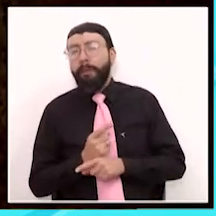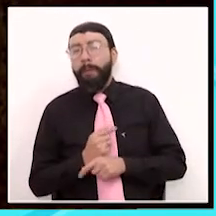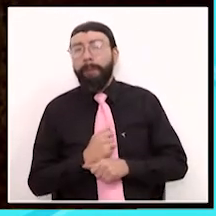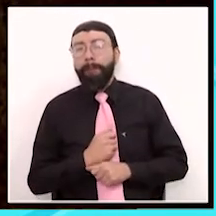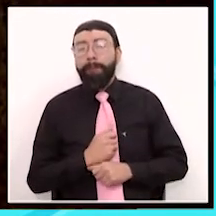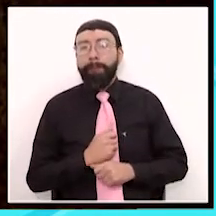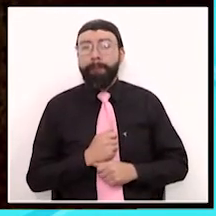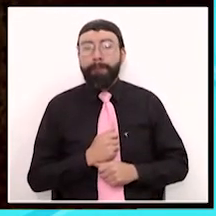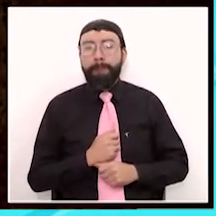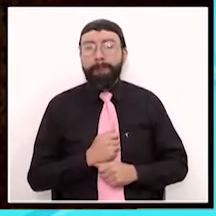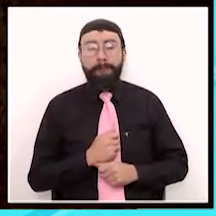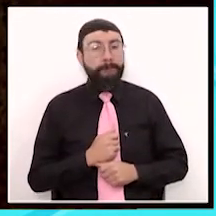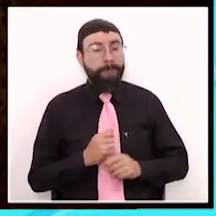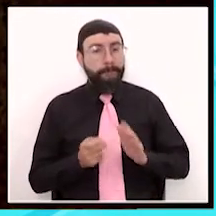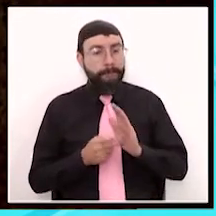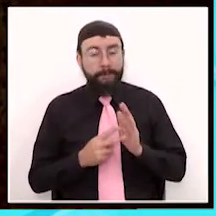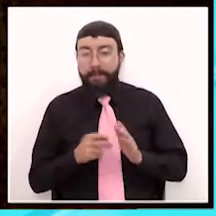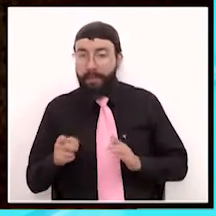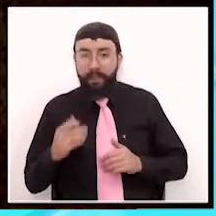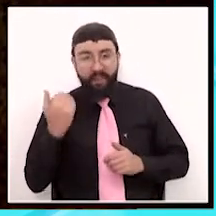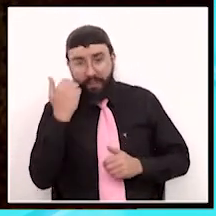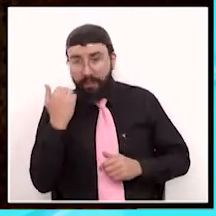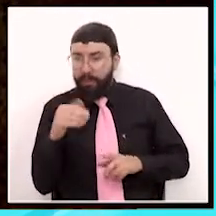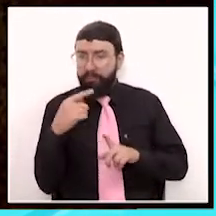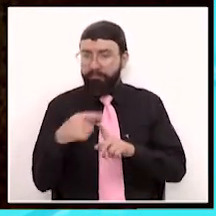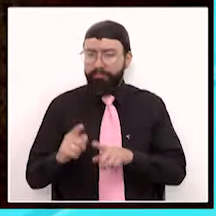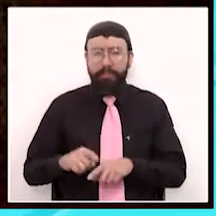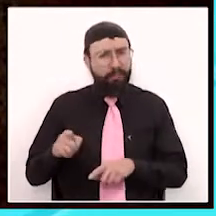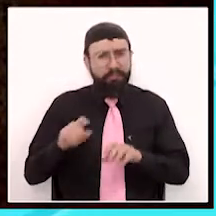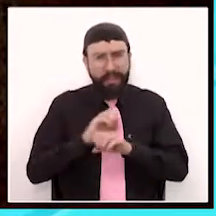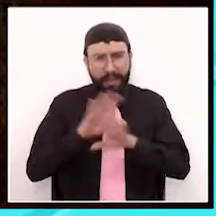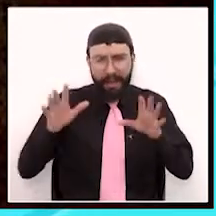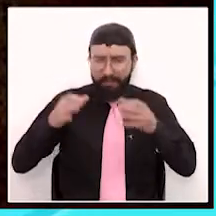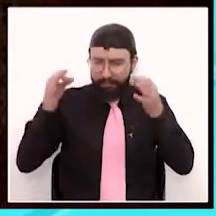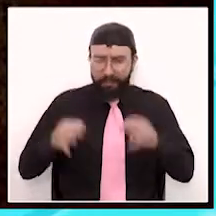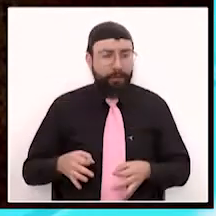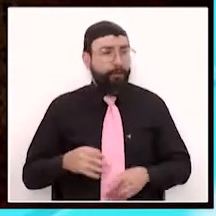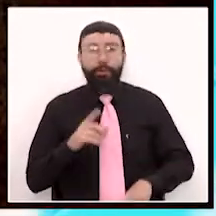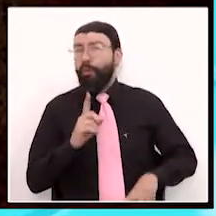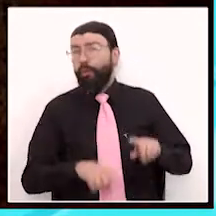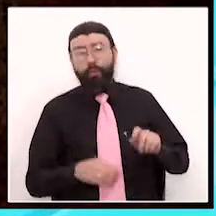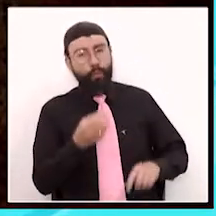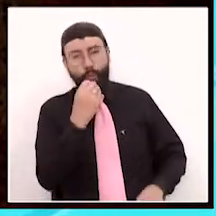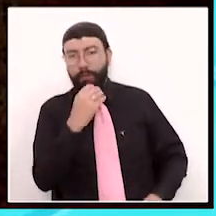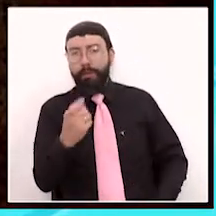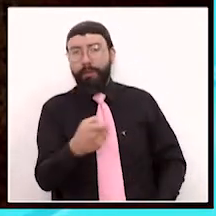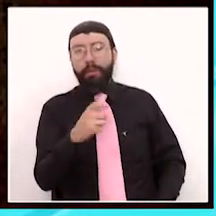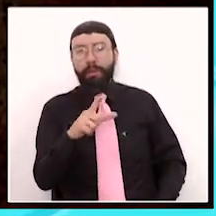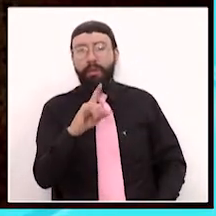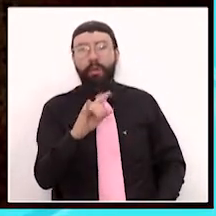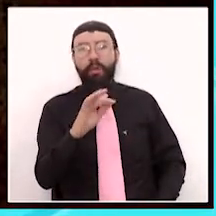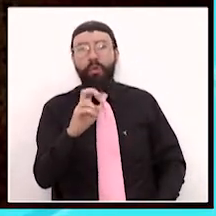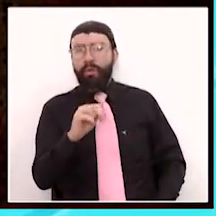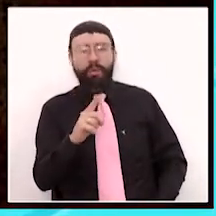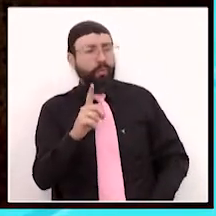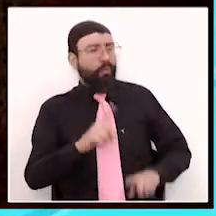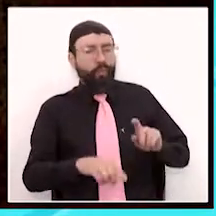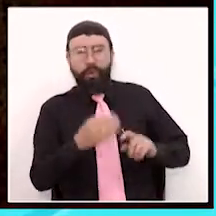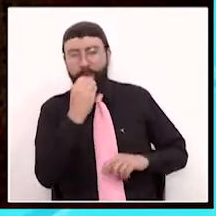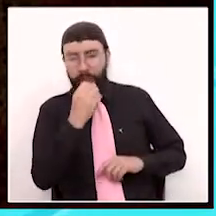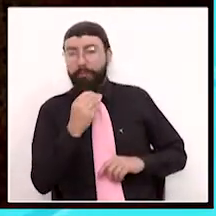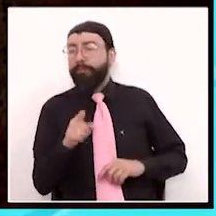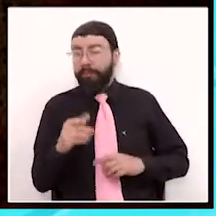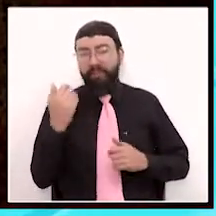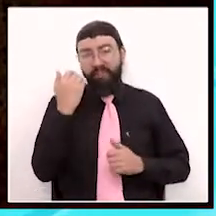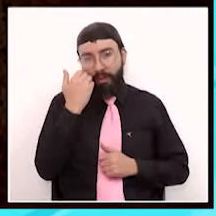hay unas entidades o enfermedades donde es muy claro que no pueden comer gluten. Ese es el caso de las enfermedades